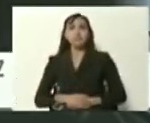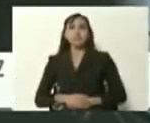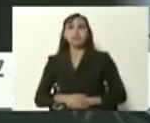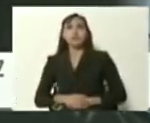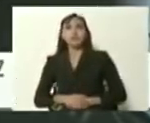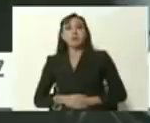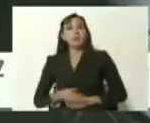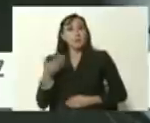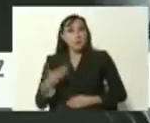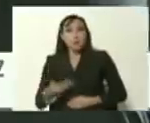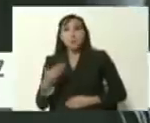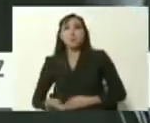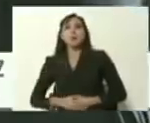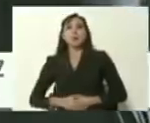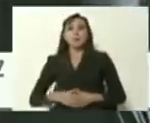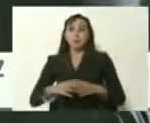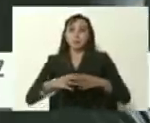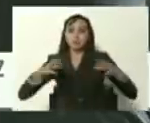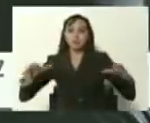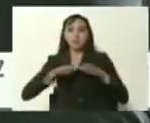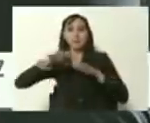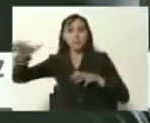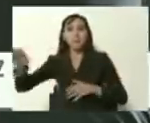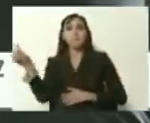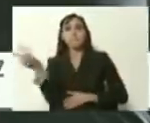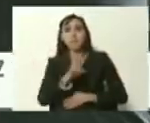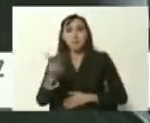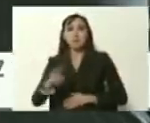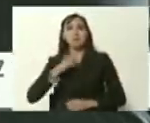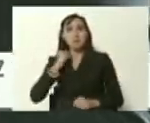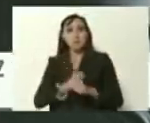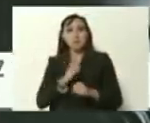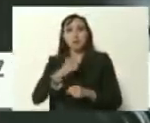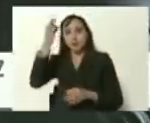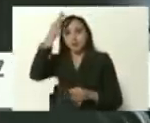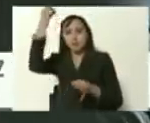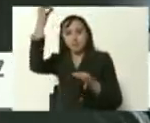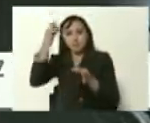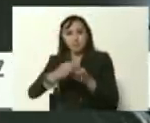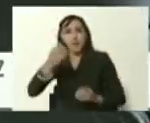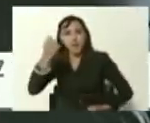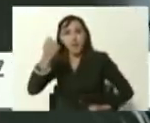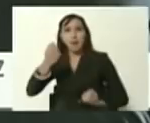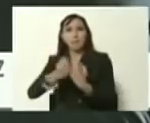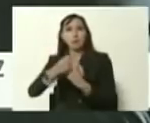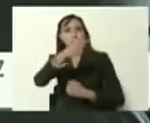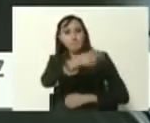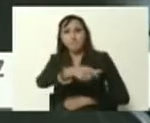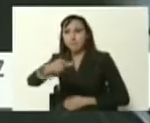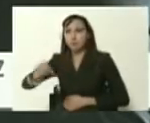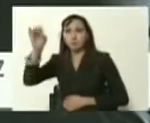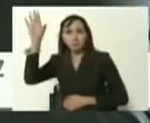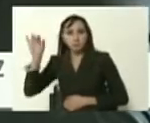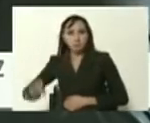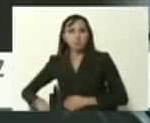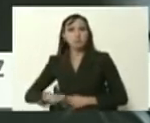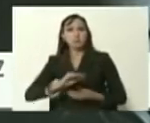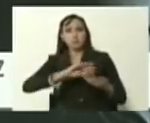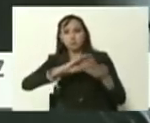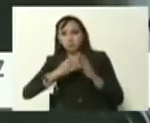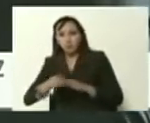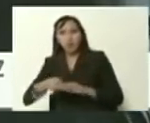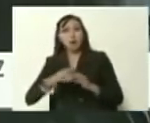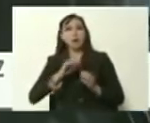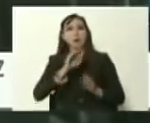una maquinaria mayor. Venezuela se sostiene en este momento por la fe, y esos hombres de fe están en nuestros barrios, en nuestros